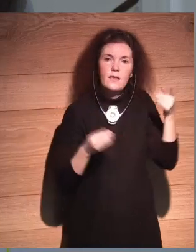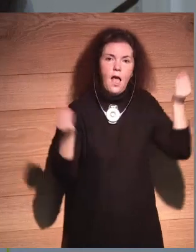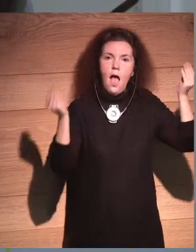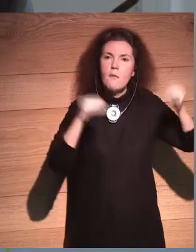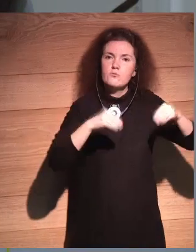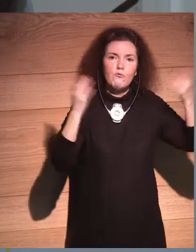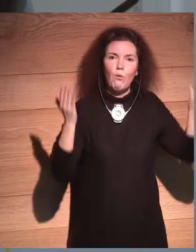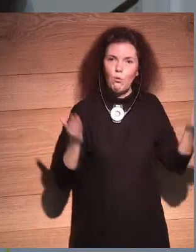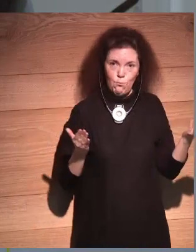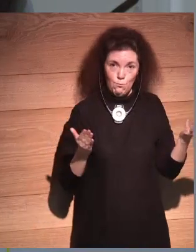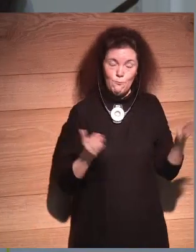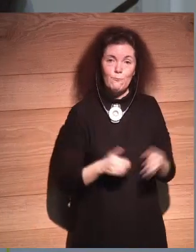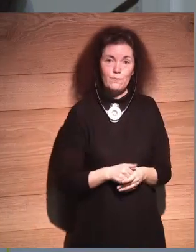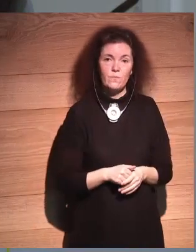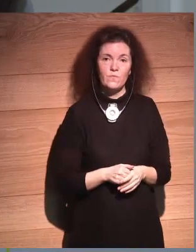en la distancia.